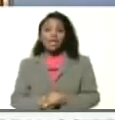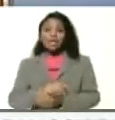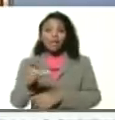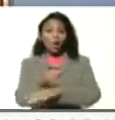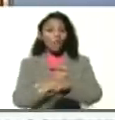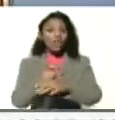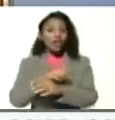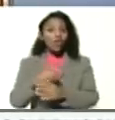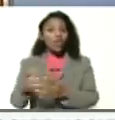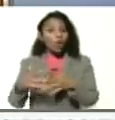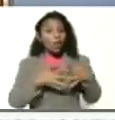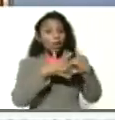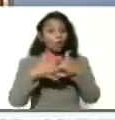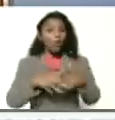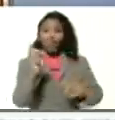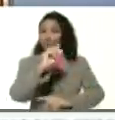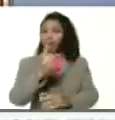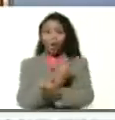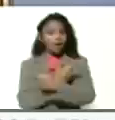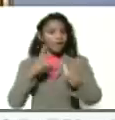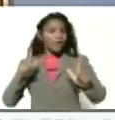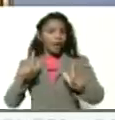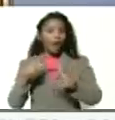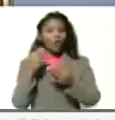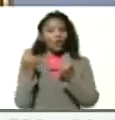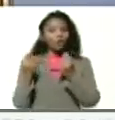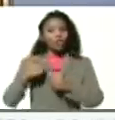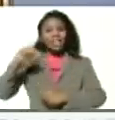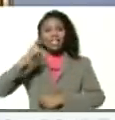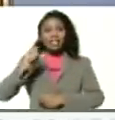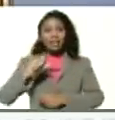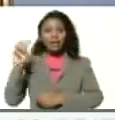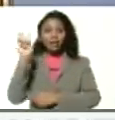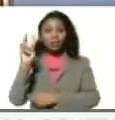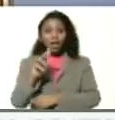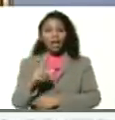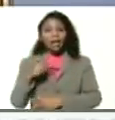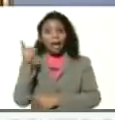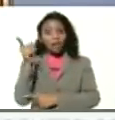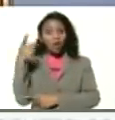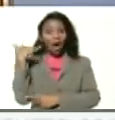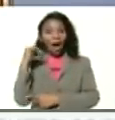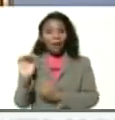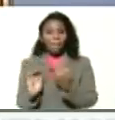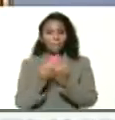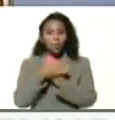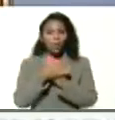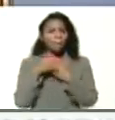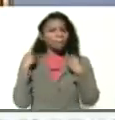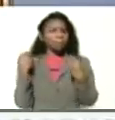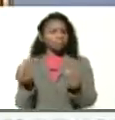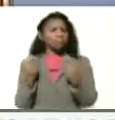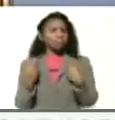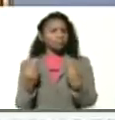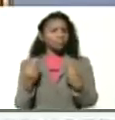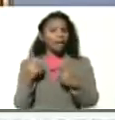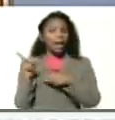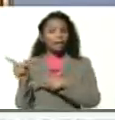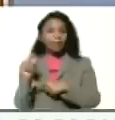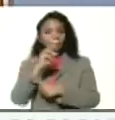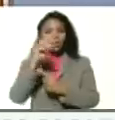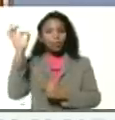eeuu no libera los recursos que necesita venezuela y que ellos tienen secuestrado para este